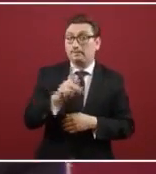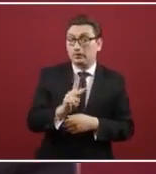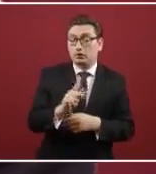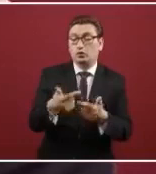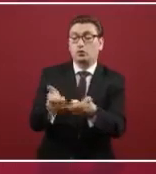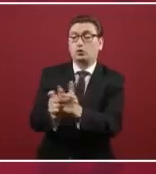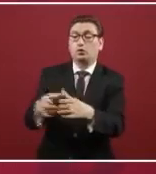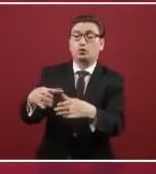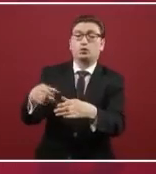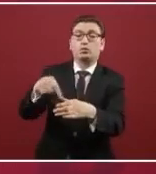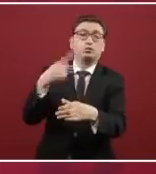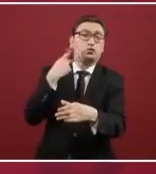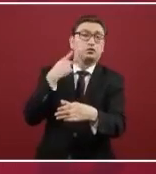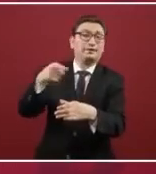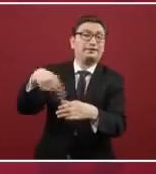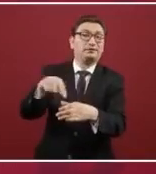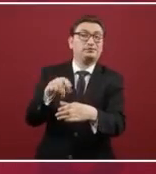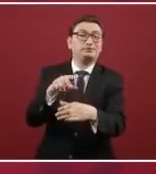los de un partido